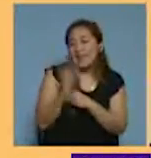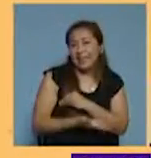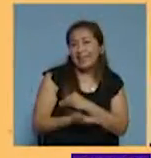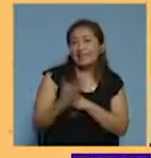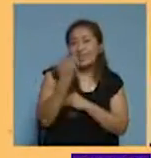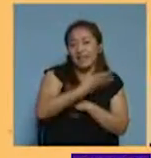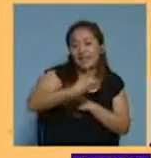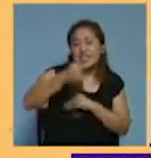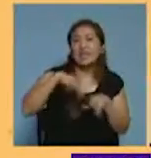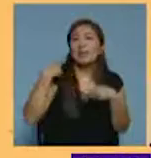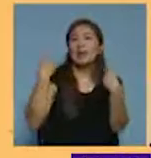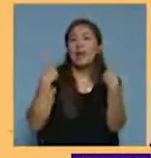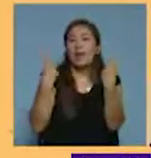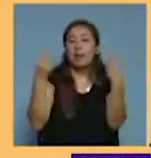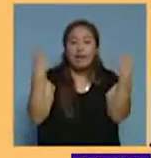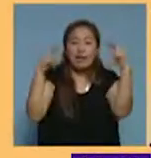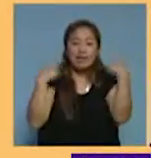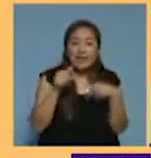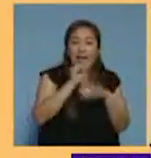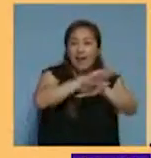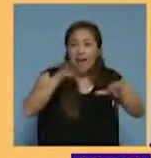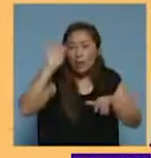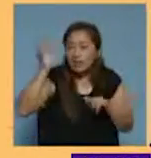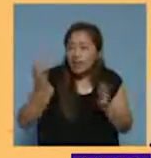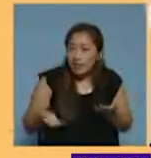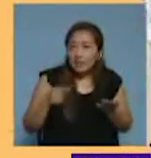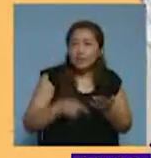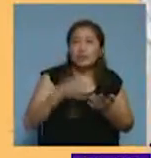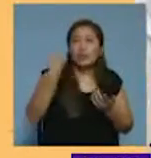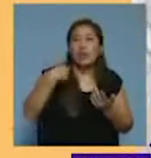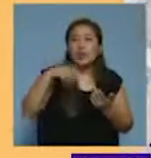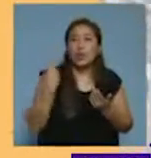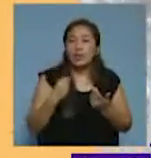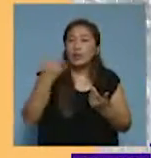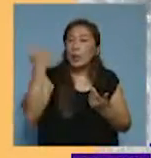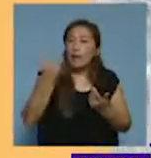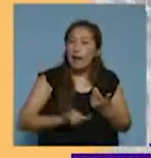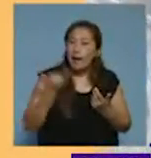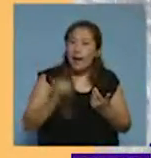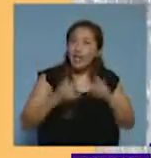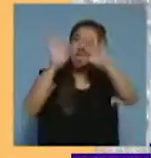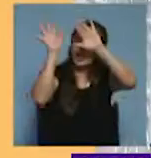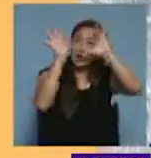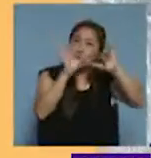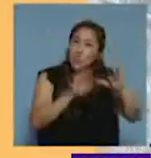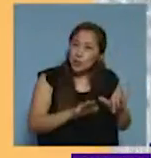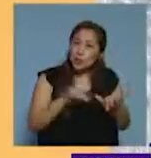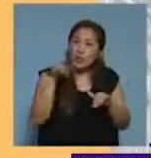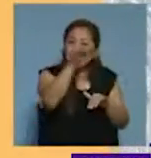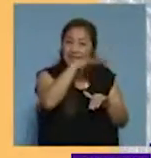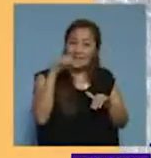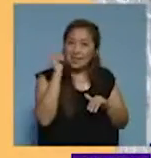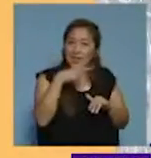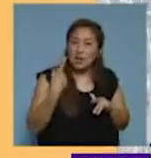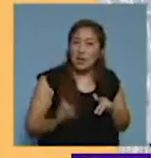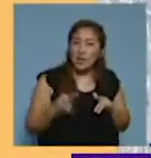a la familia de los chicos a refrescarse sabemos bien que cuando existe una precipitación en esa zona donde